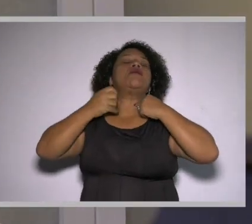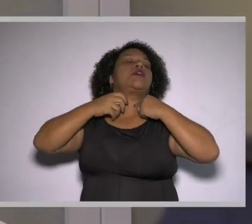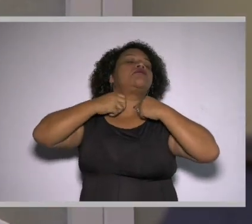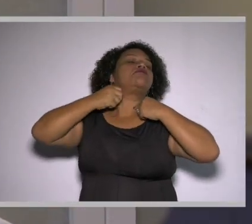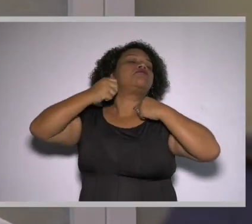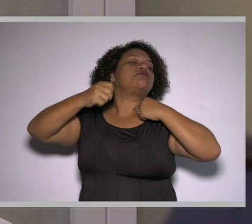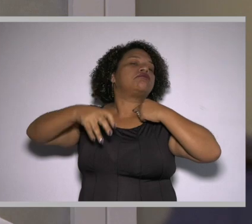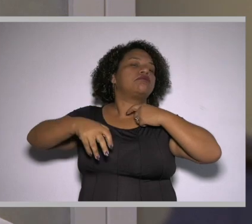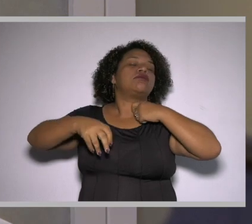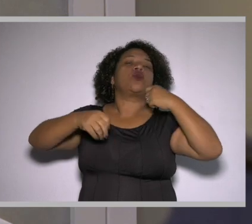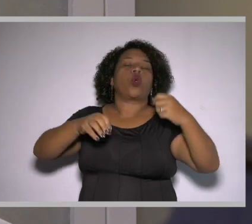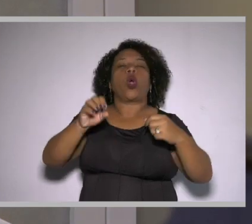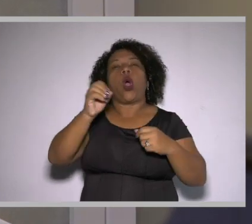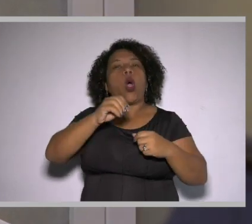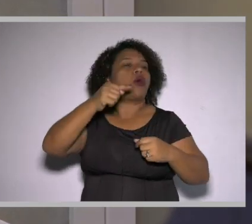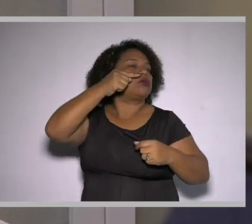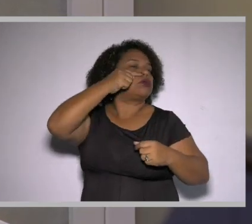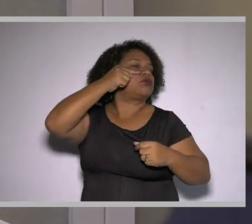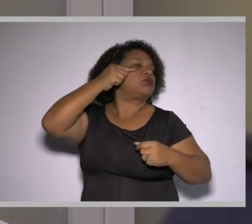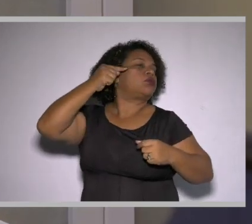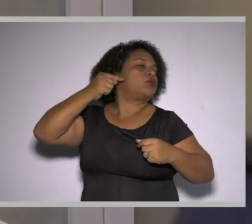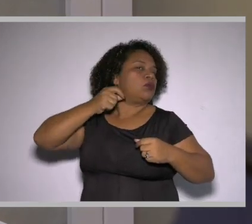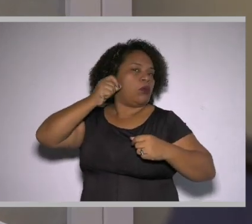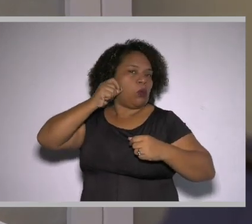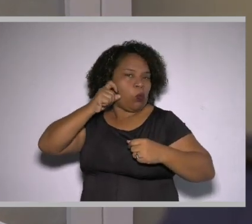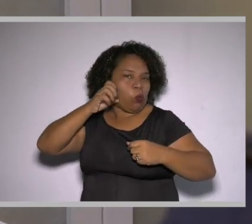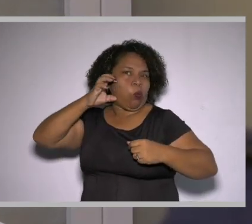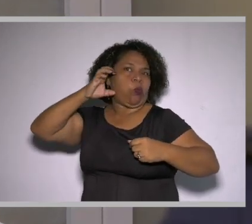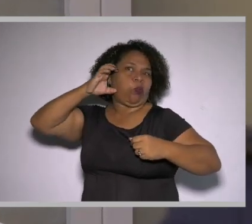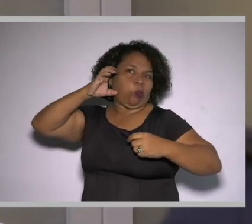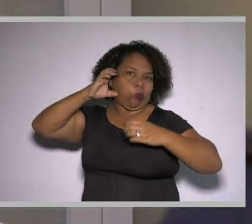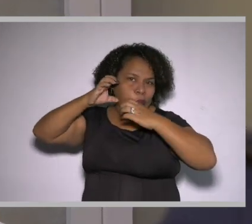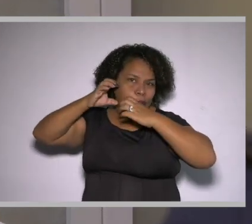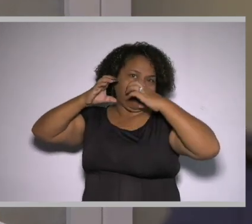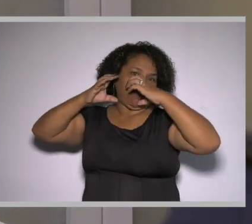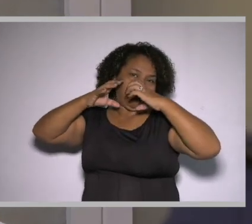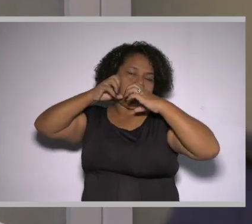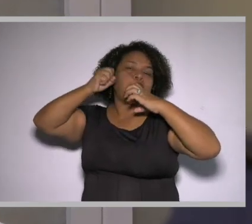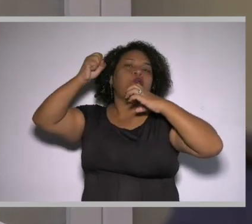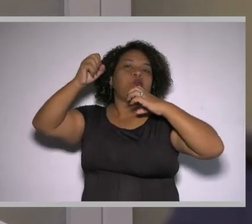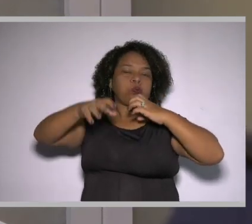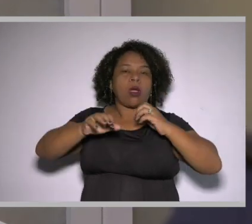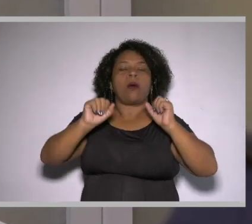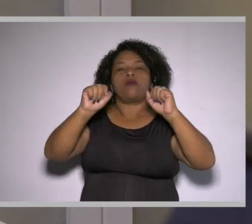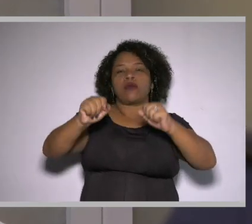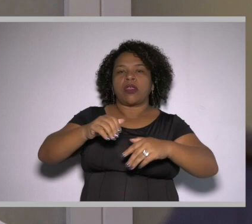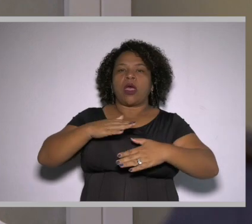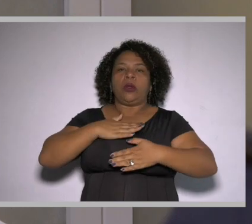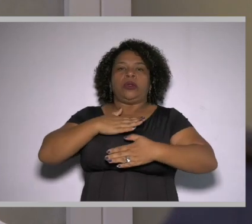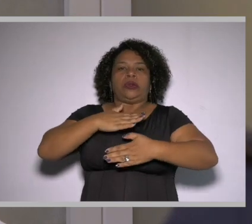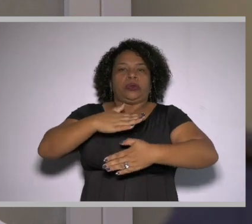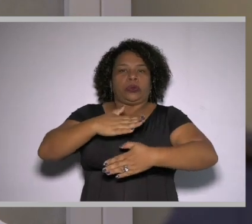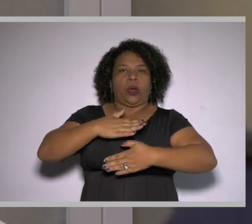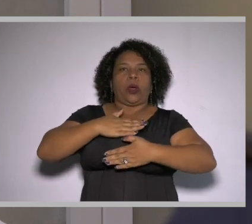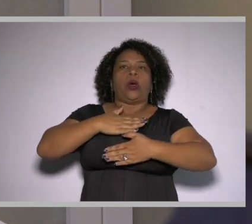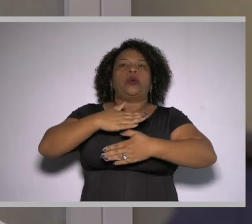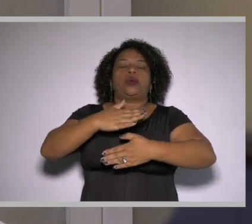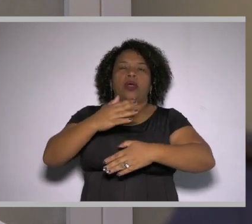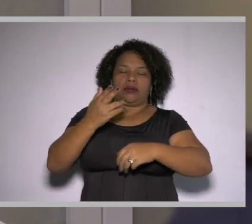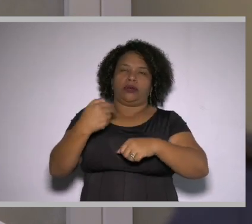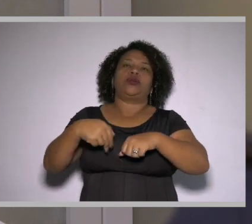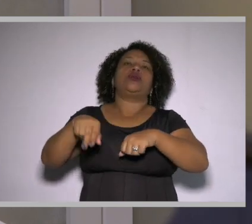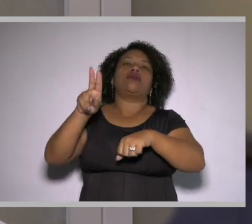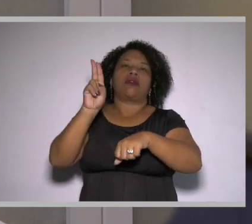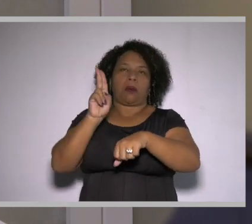en el lenguaje por una hipoacusia, es decir, una disminución de su audición porque tienen mucho moco en la nariz, o pacientes que tienen sinusitis. En el